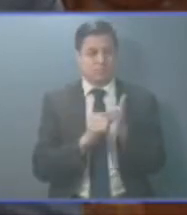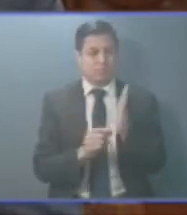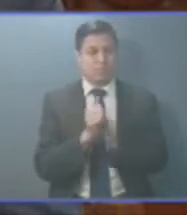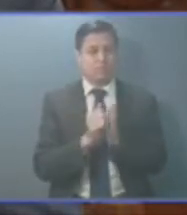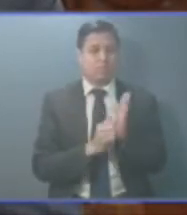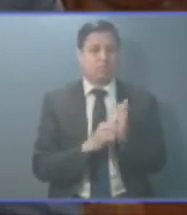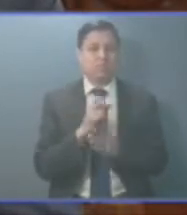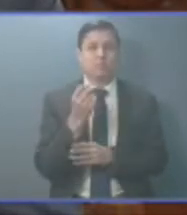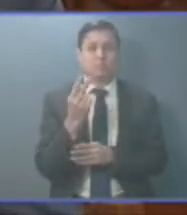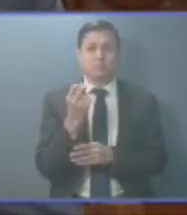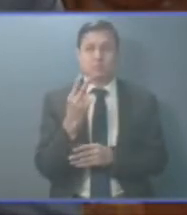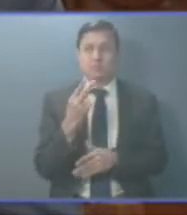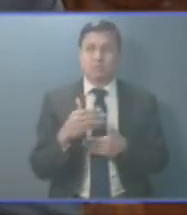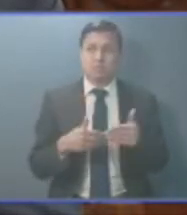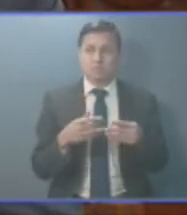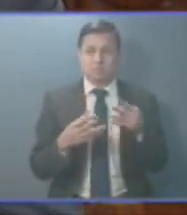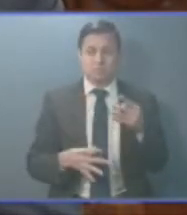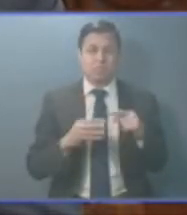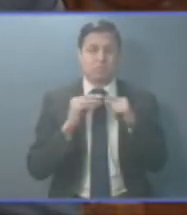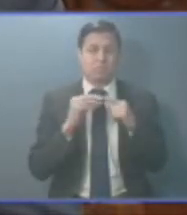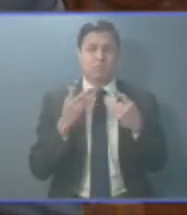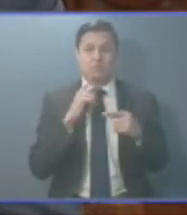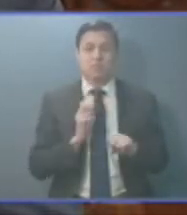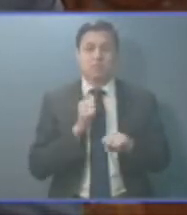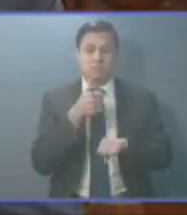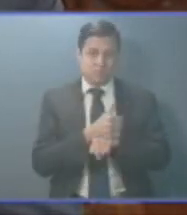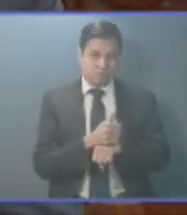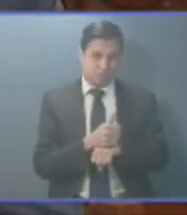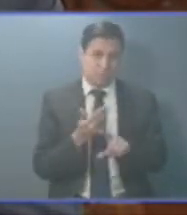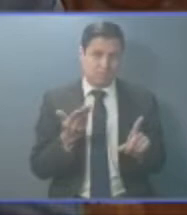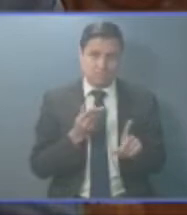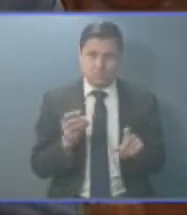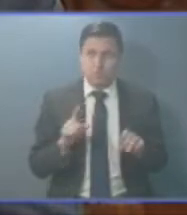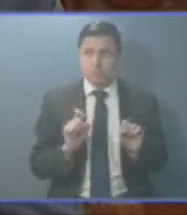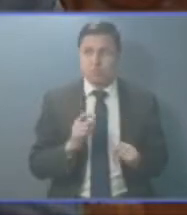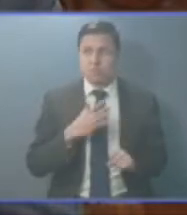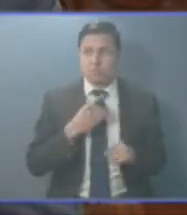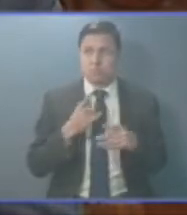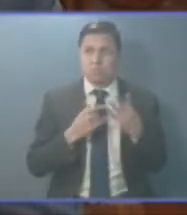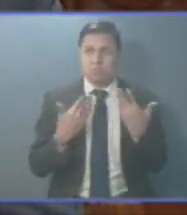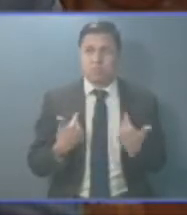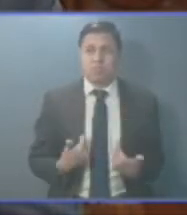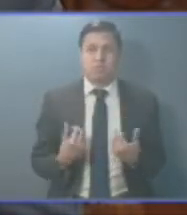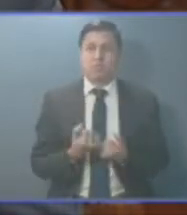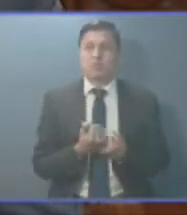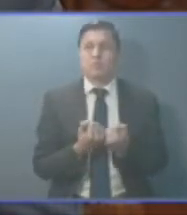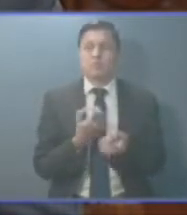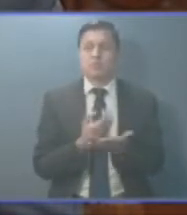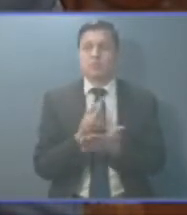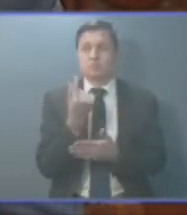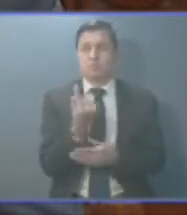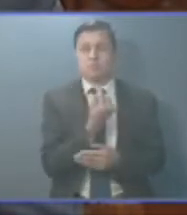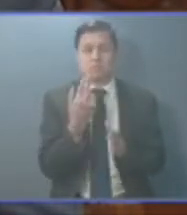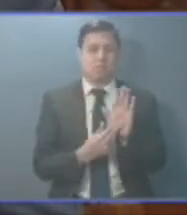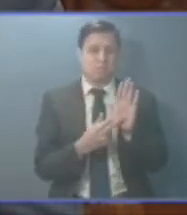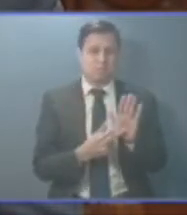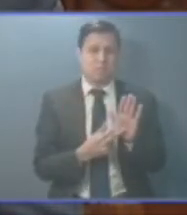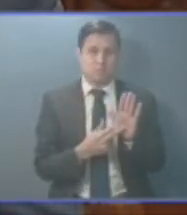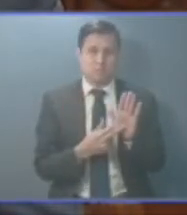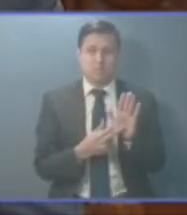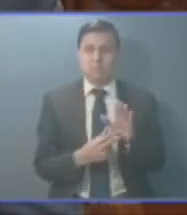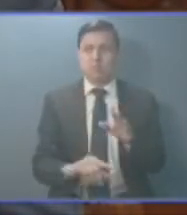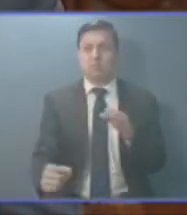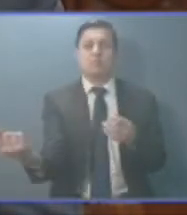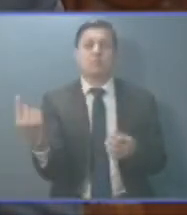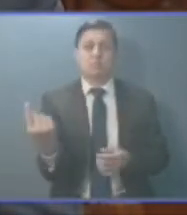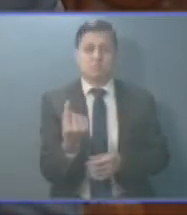artículo 13 de la referida ley especial establece que tendrán derecho a dietas los representantes propietarios y suplentes